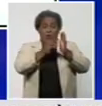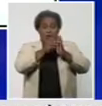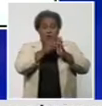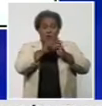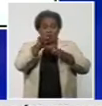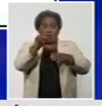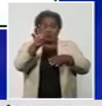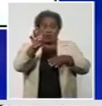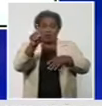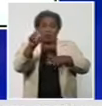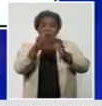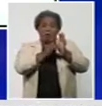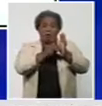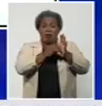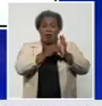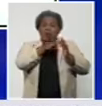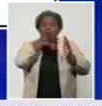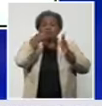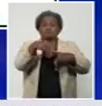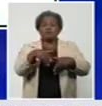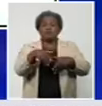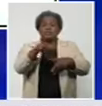5.141.000 y los fallecidos